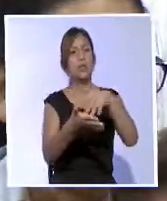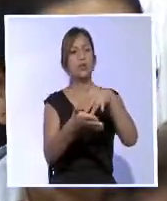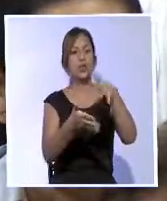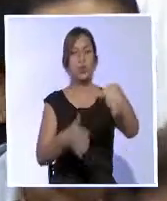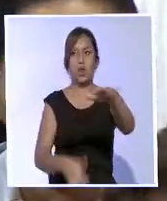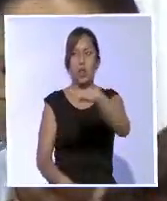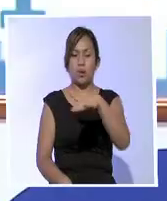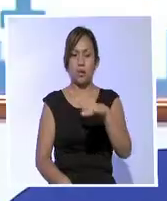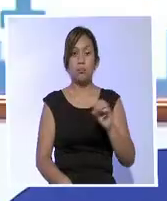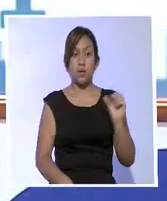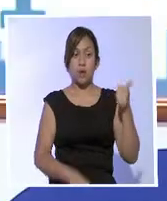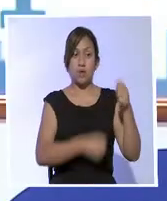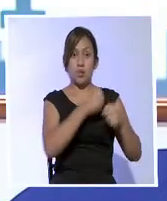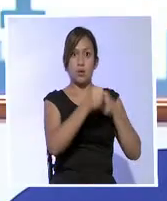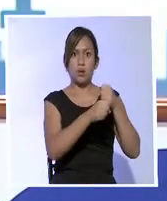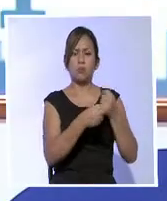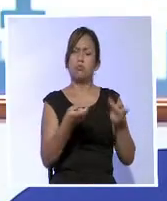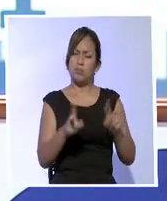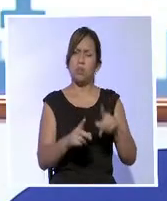años de educación